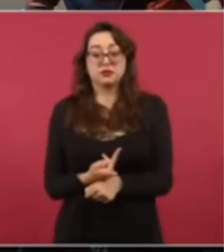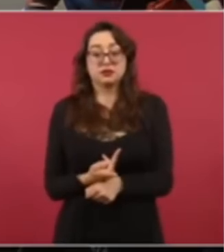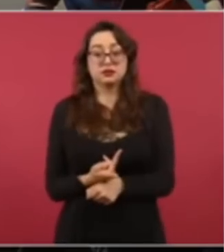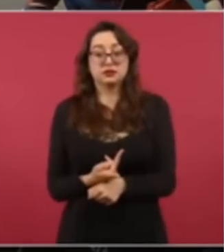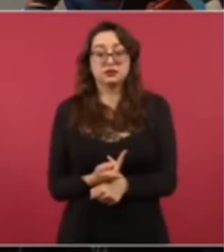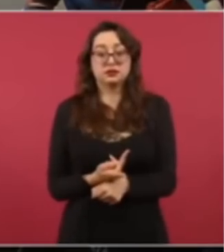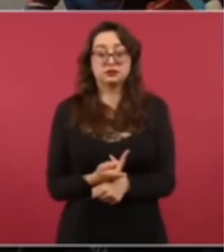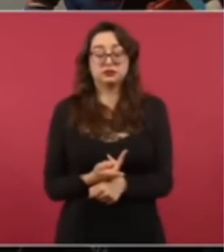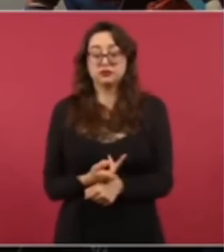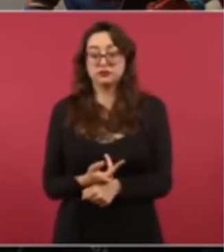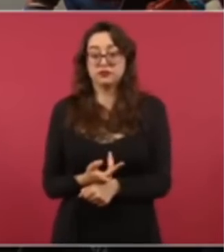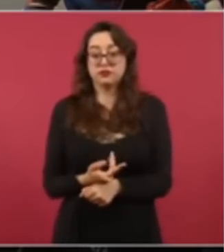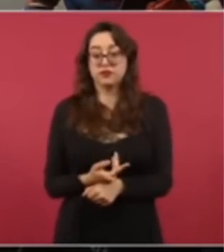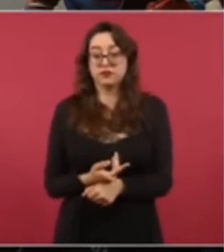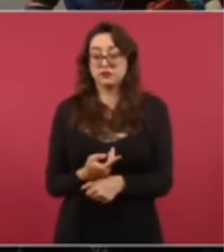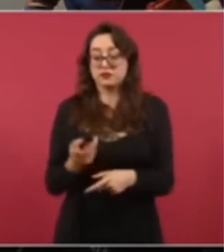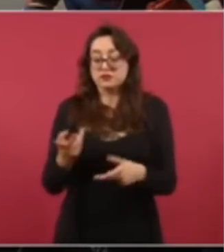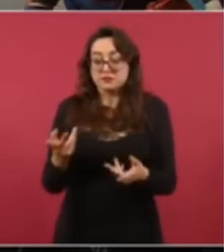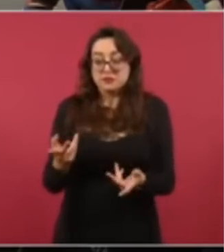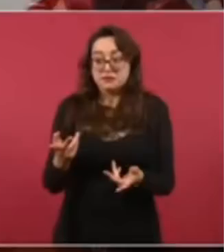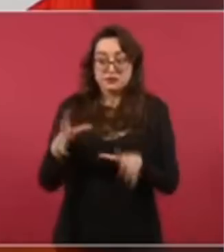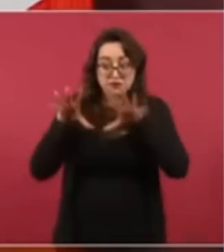y le dan carpetazo.